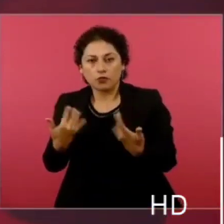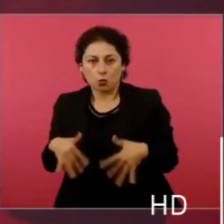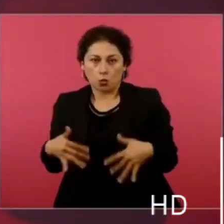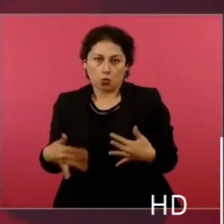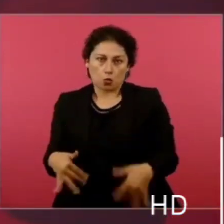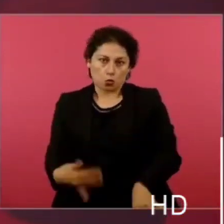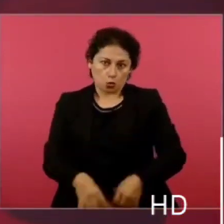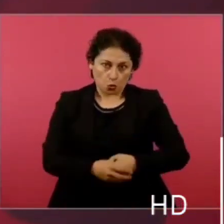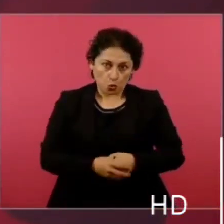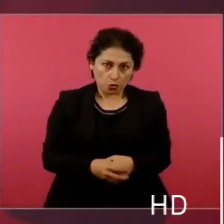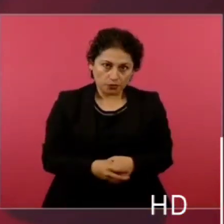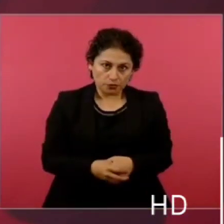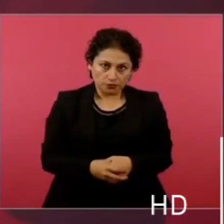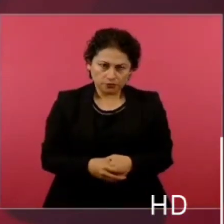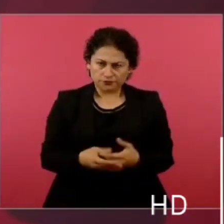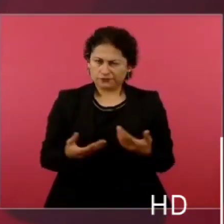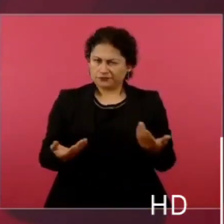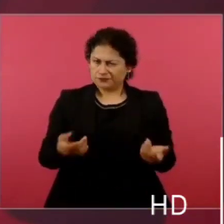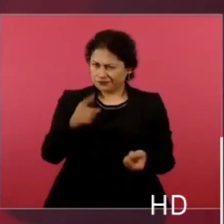No viven,